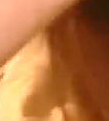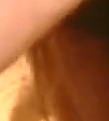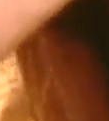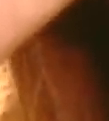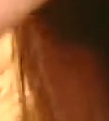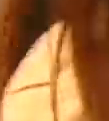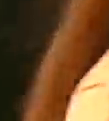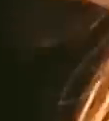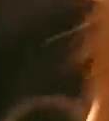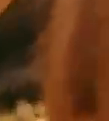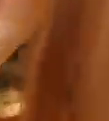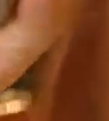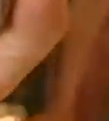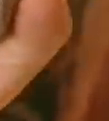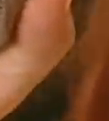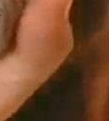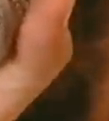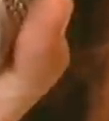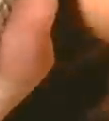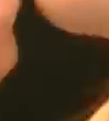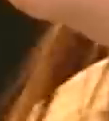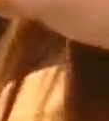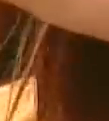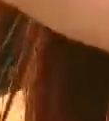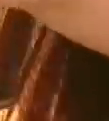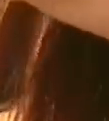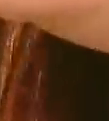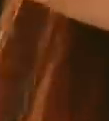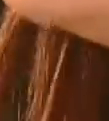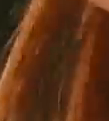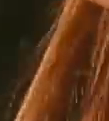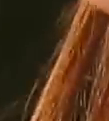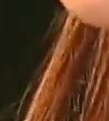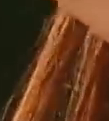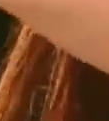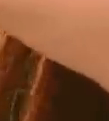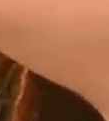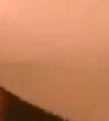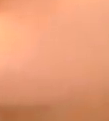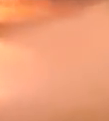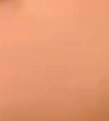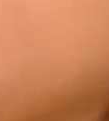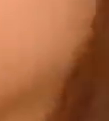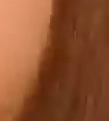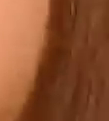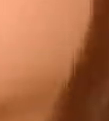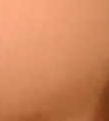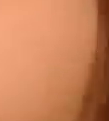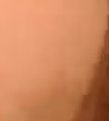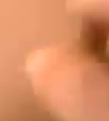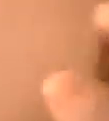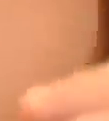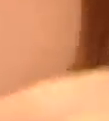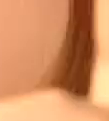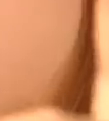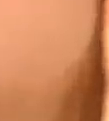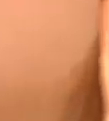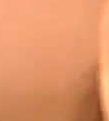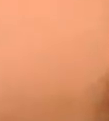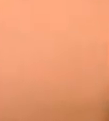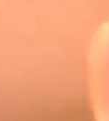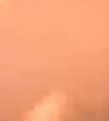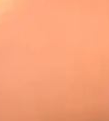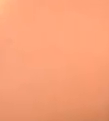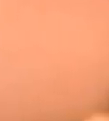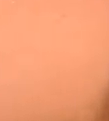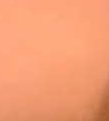Yo escogí la independencia, yo escogí ser soberano, no ser esclavo de